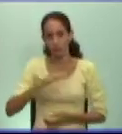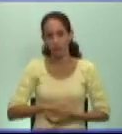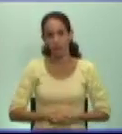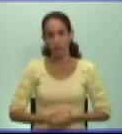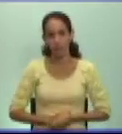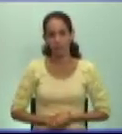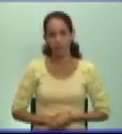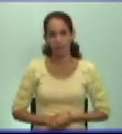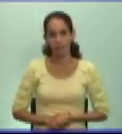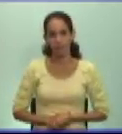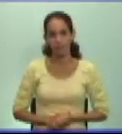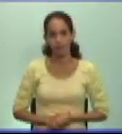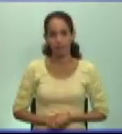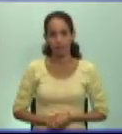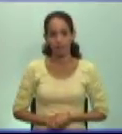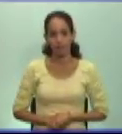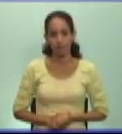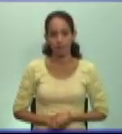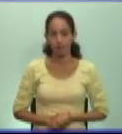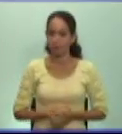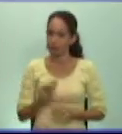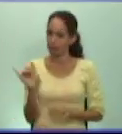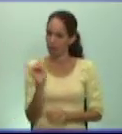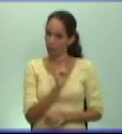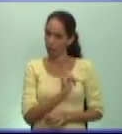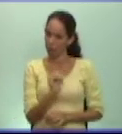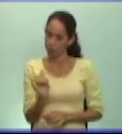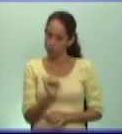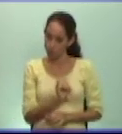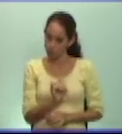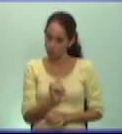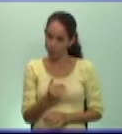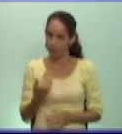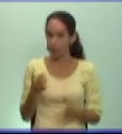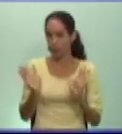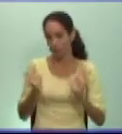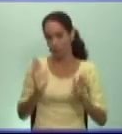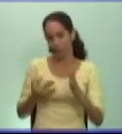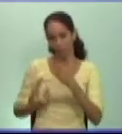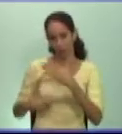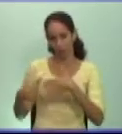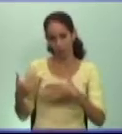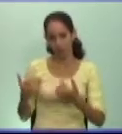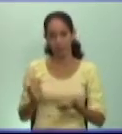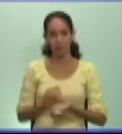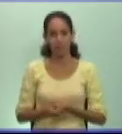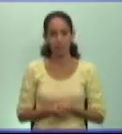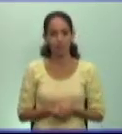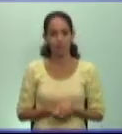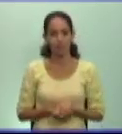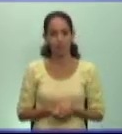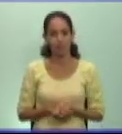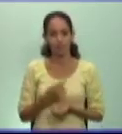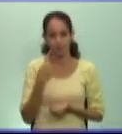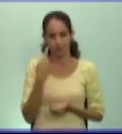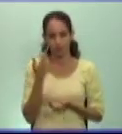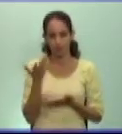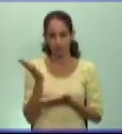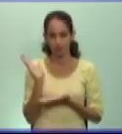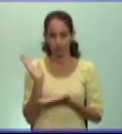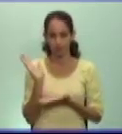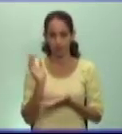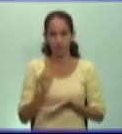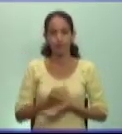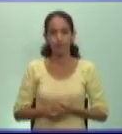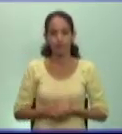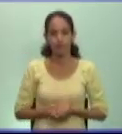entonces. Igual, el mismo análisis que hicimos en el periodo anterior. La situación económica, la